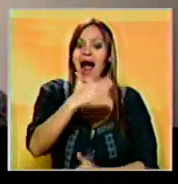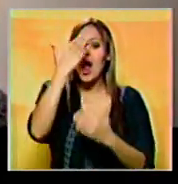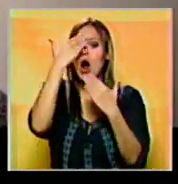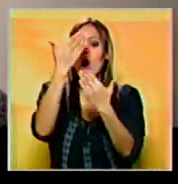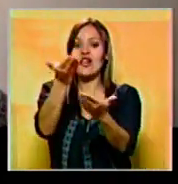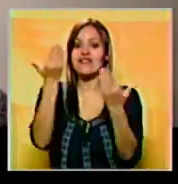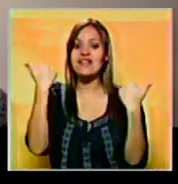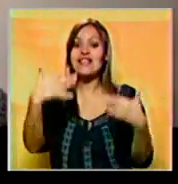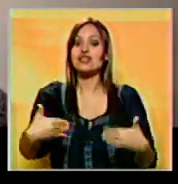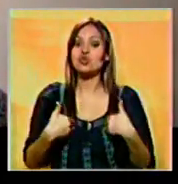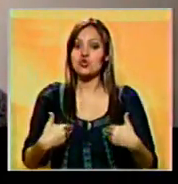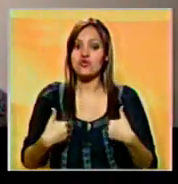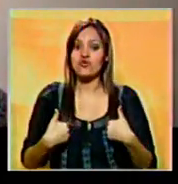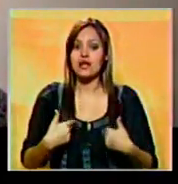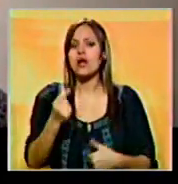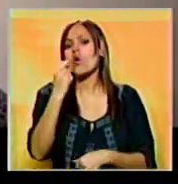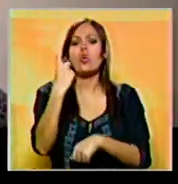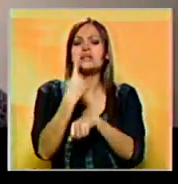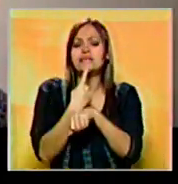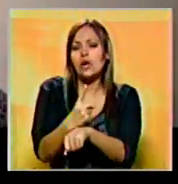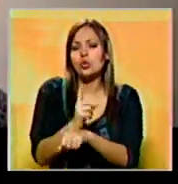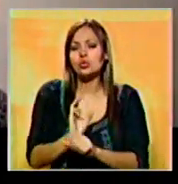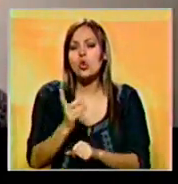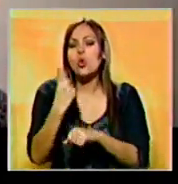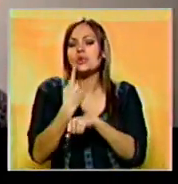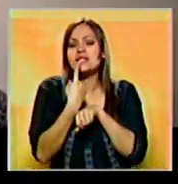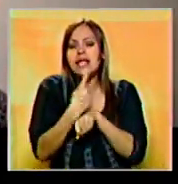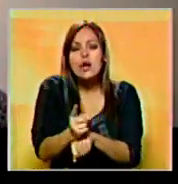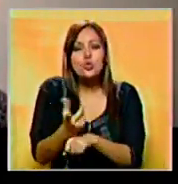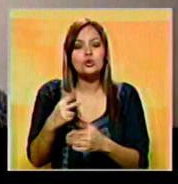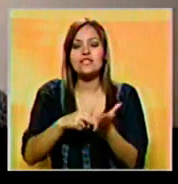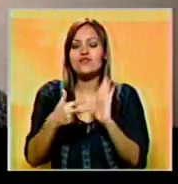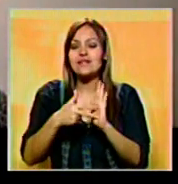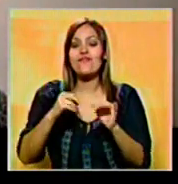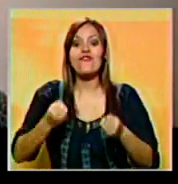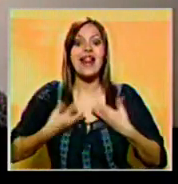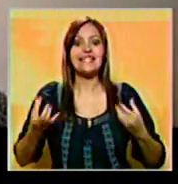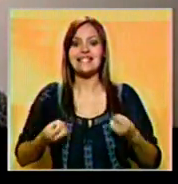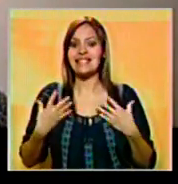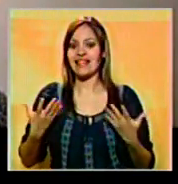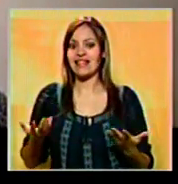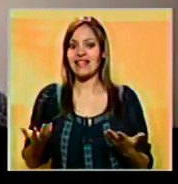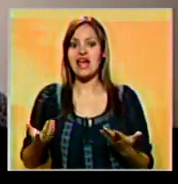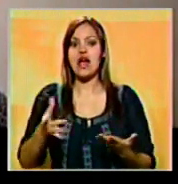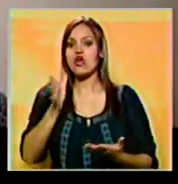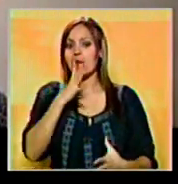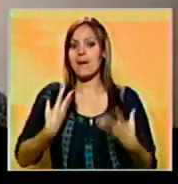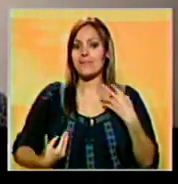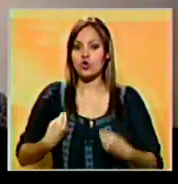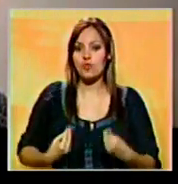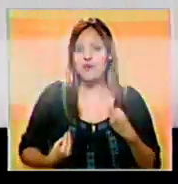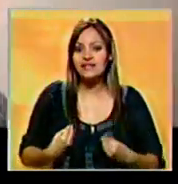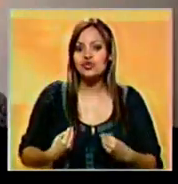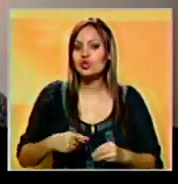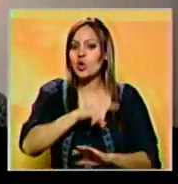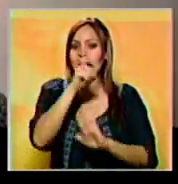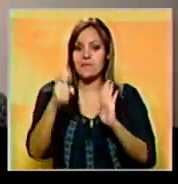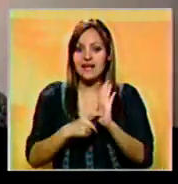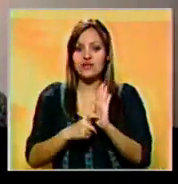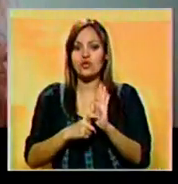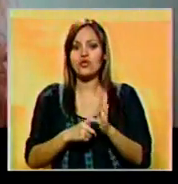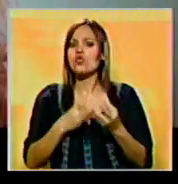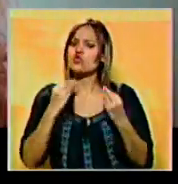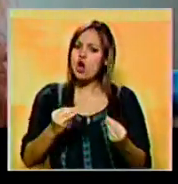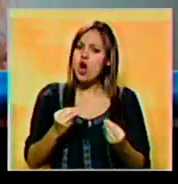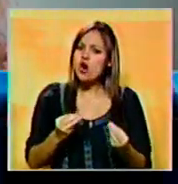olvidarse del sufrimiento, aunque sea por un segundo de felicidad, un segundo de despreocupación total. ¿Cómo se